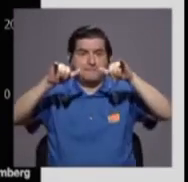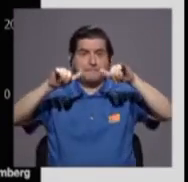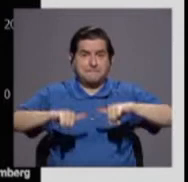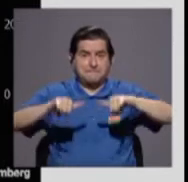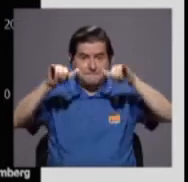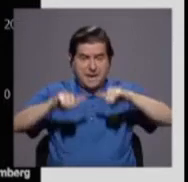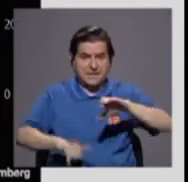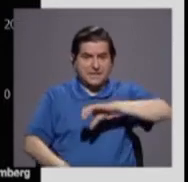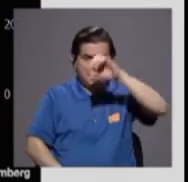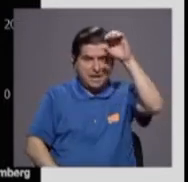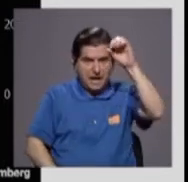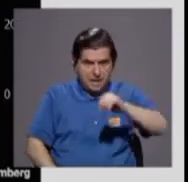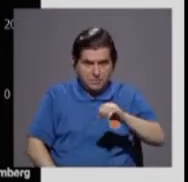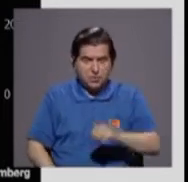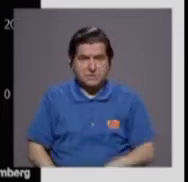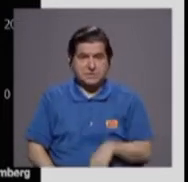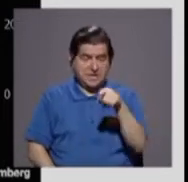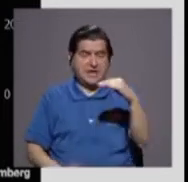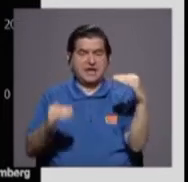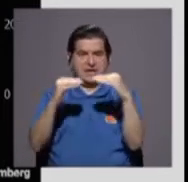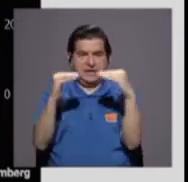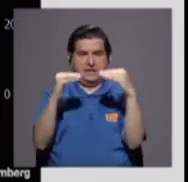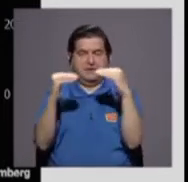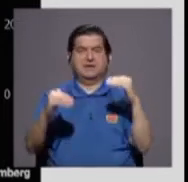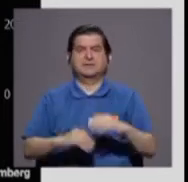tasa de interés a este nivel.